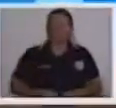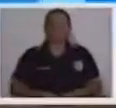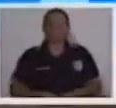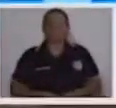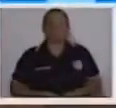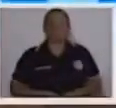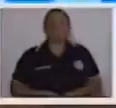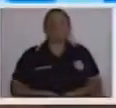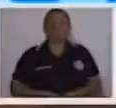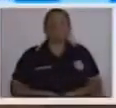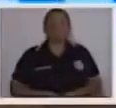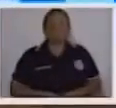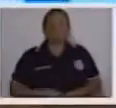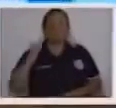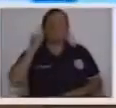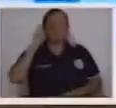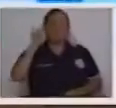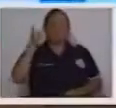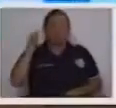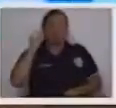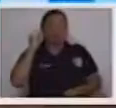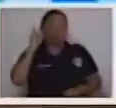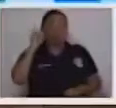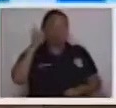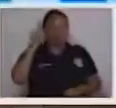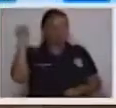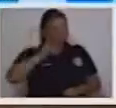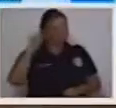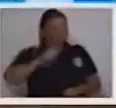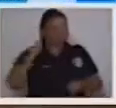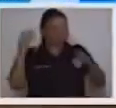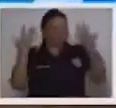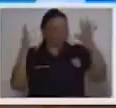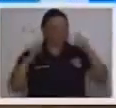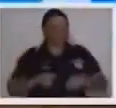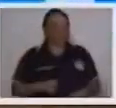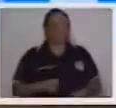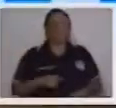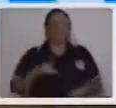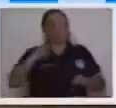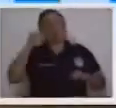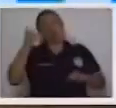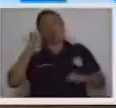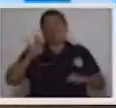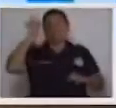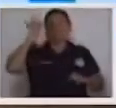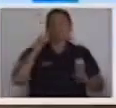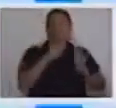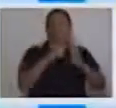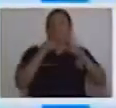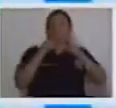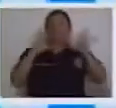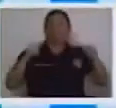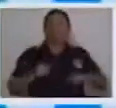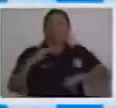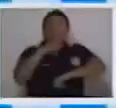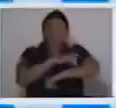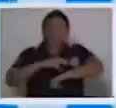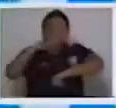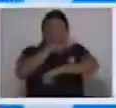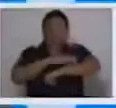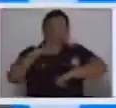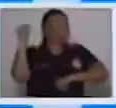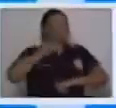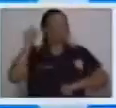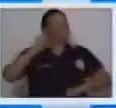lindo está. ¡Wap, wap, wap! Me encanta. Vamos con otro. Otro. A ver, ¿qué te parece un gato? Un